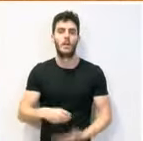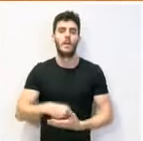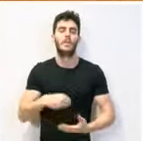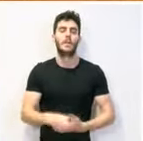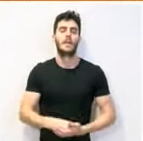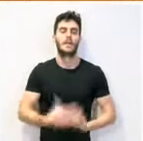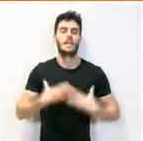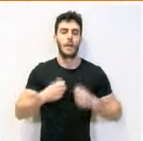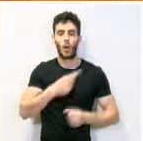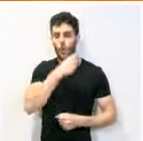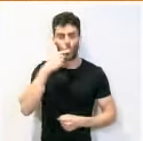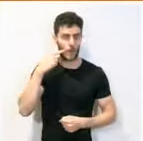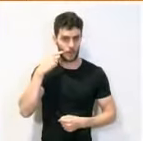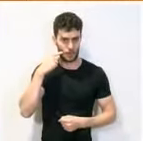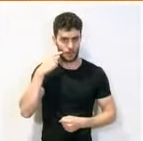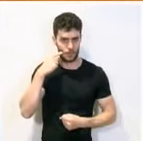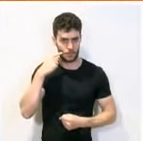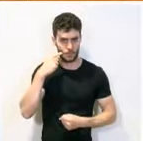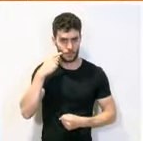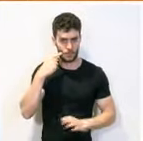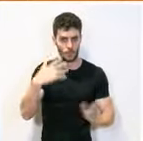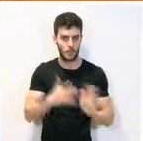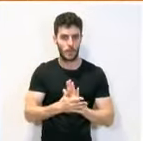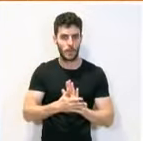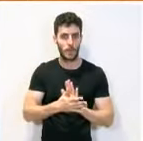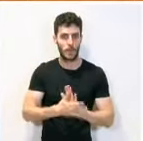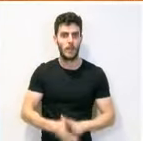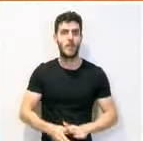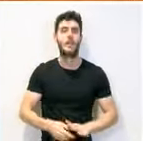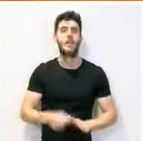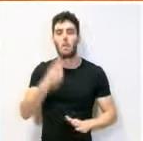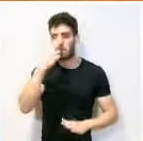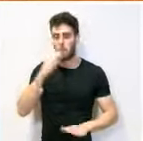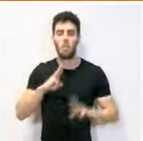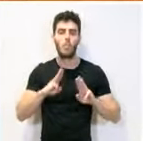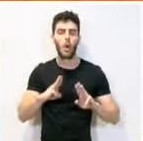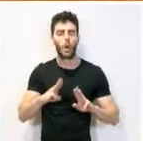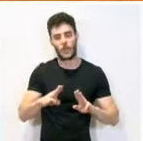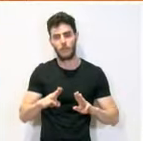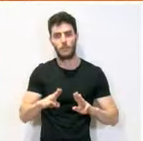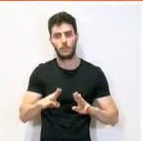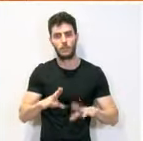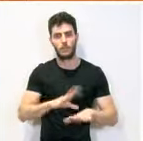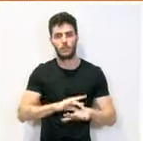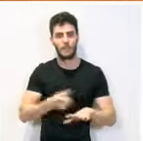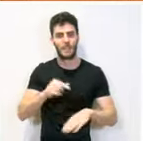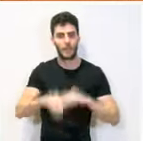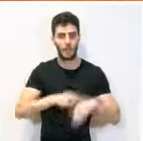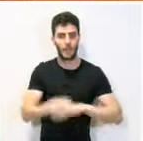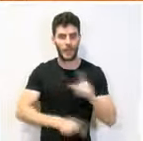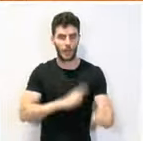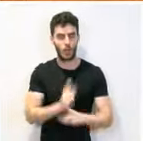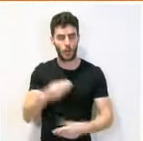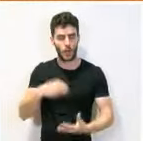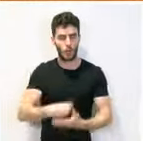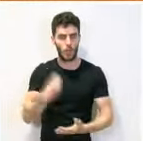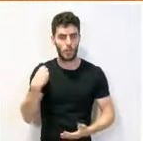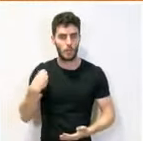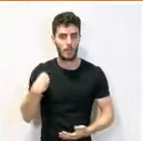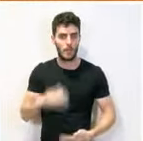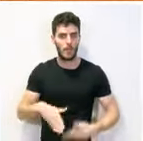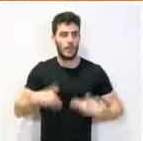de servicios, incorporar la podología también en la cartera de servicios, también ustedes votarán en contra de esa incorporación,